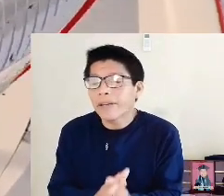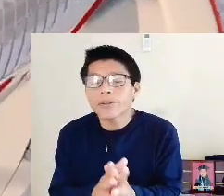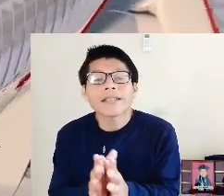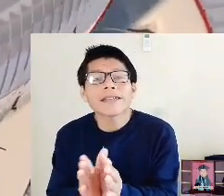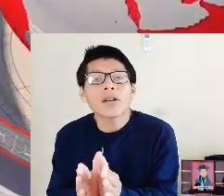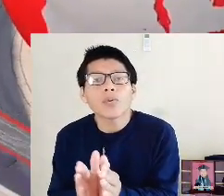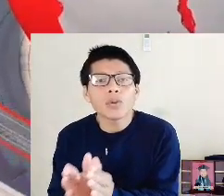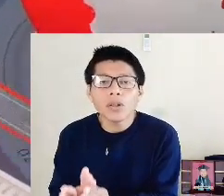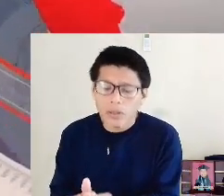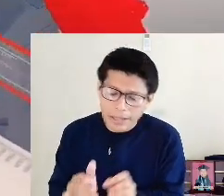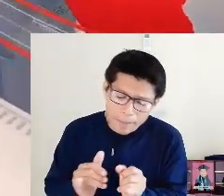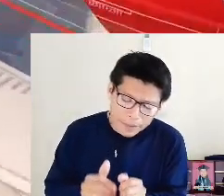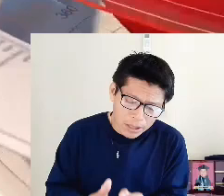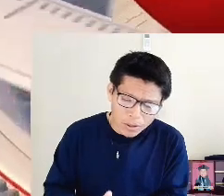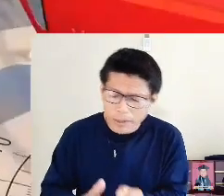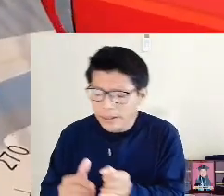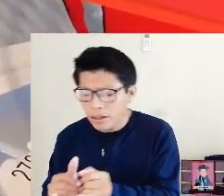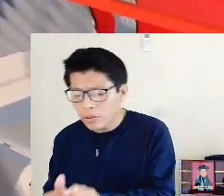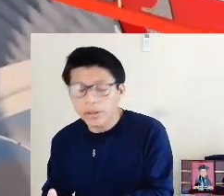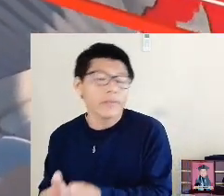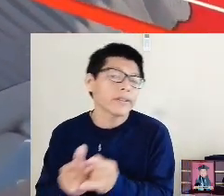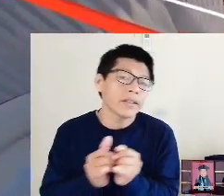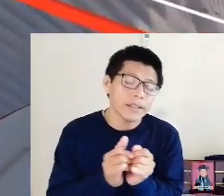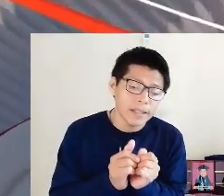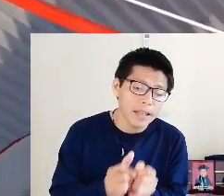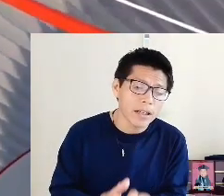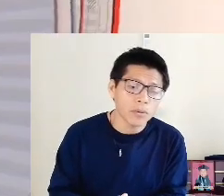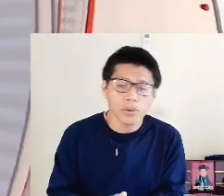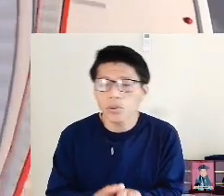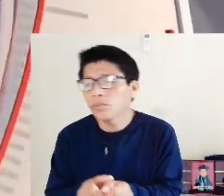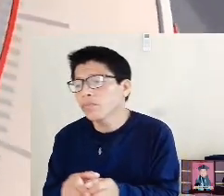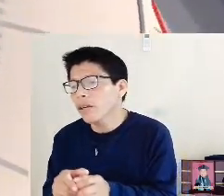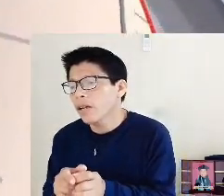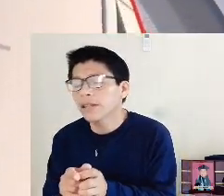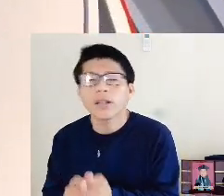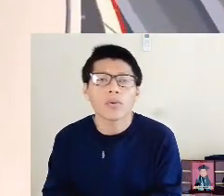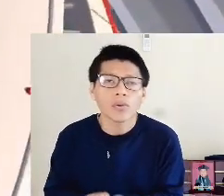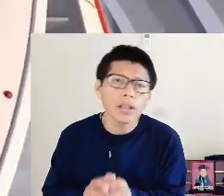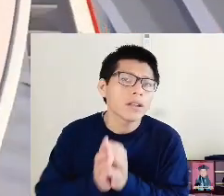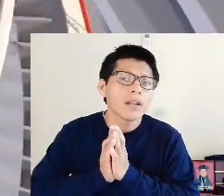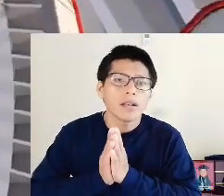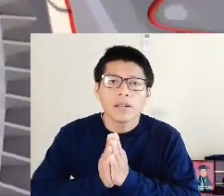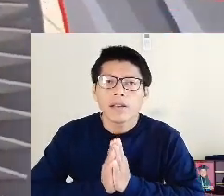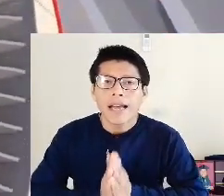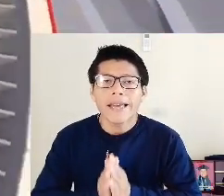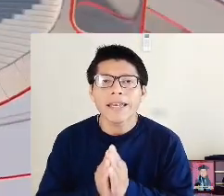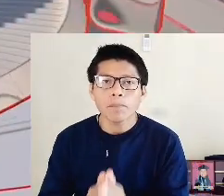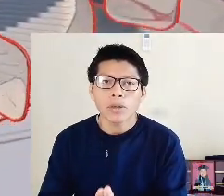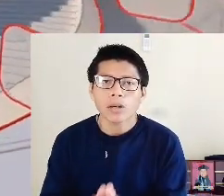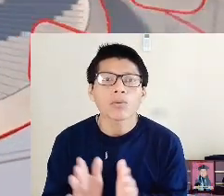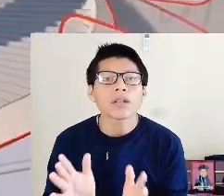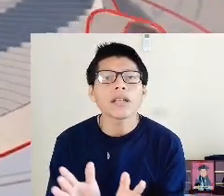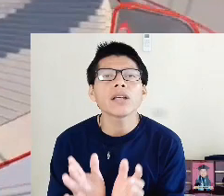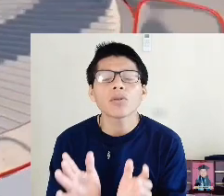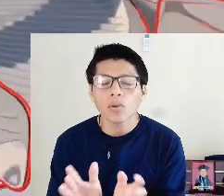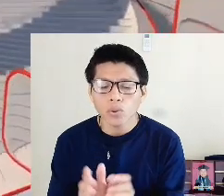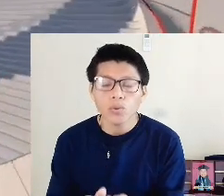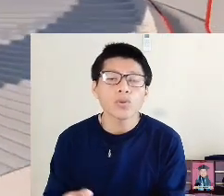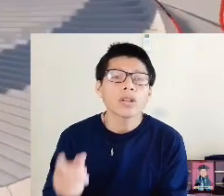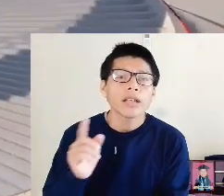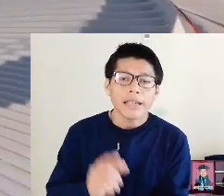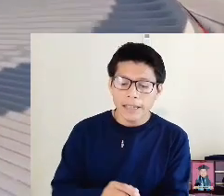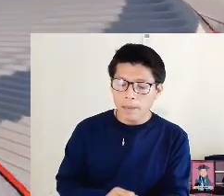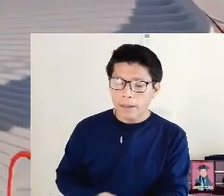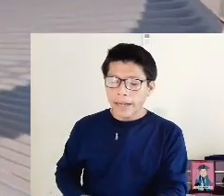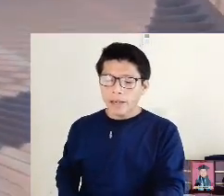tenemos que estar Unidos sea Marcelo ebrar sea claro a gusto este Noroña hay que apoyarlo ir